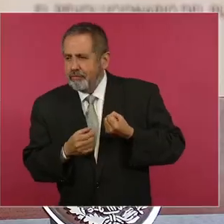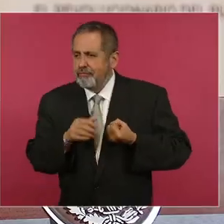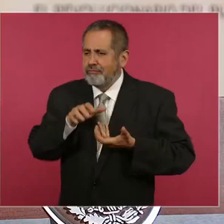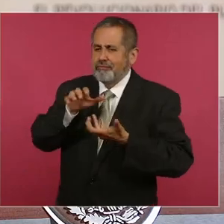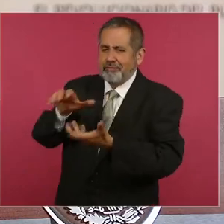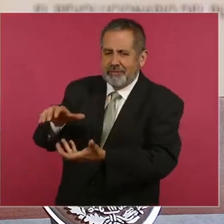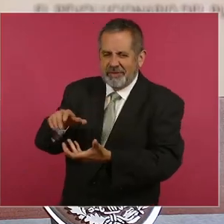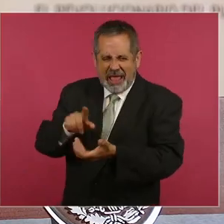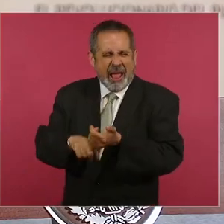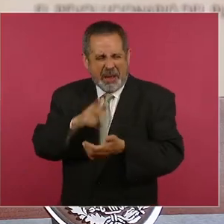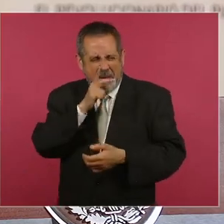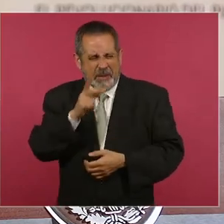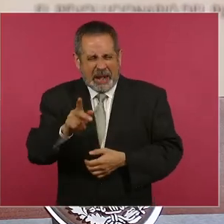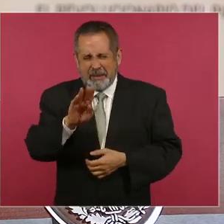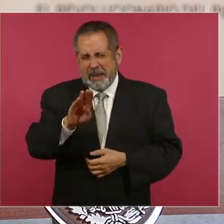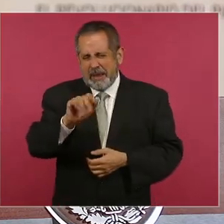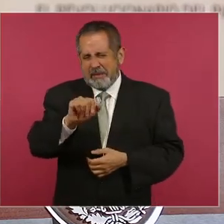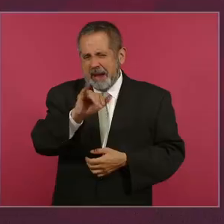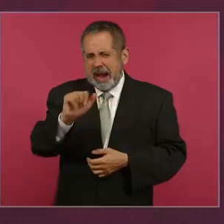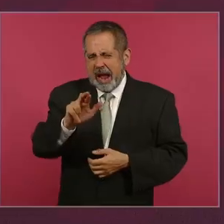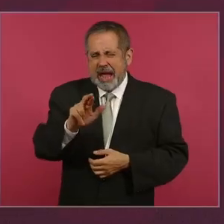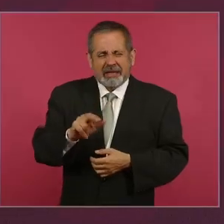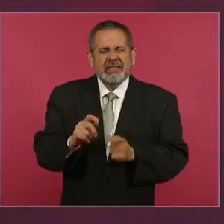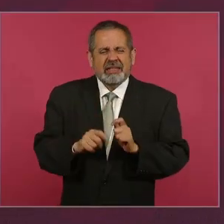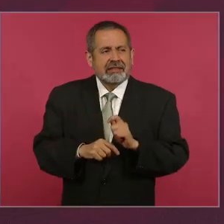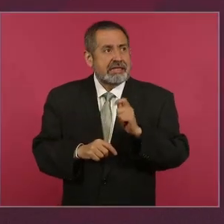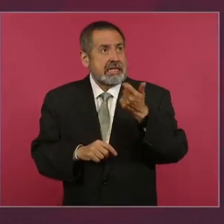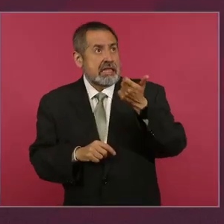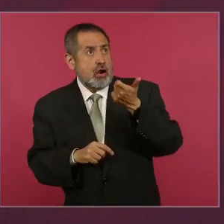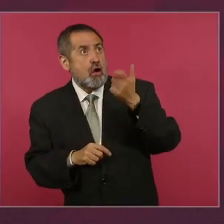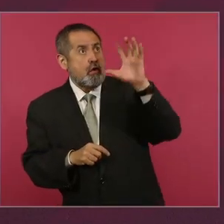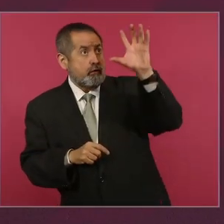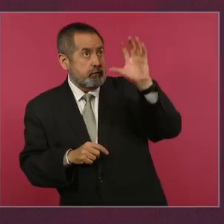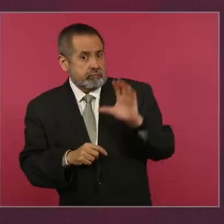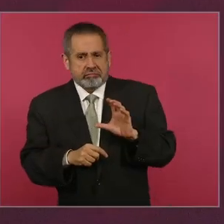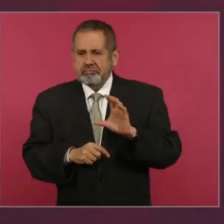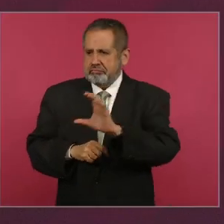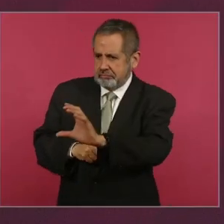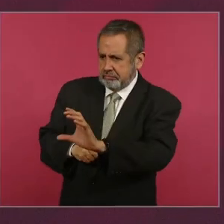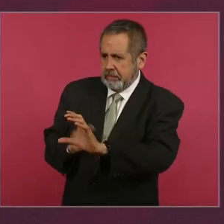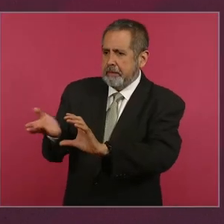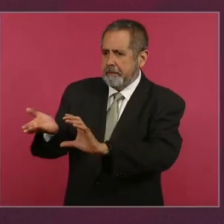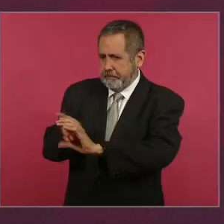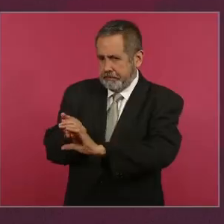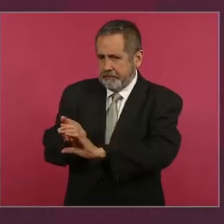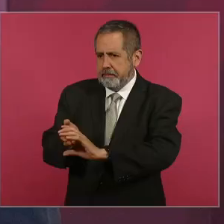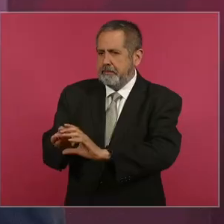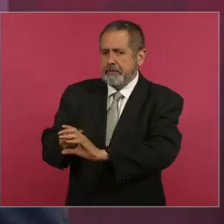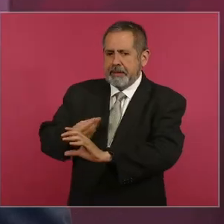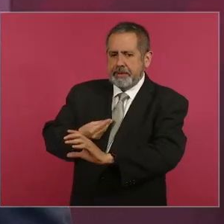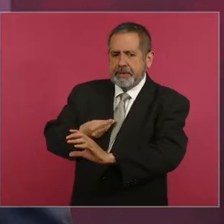presupuesto, usaban la palabra esa, a bajar presupuesto. Y